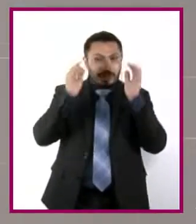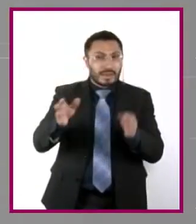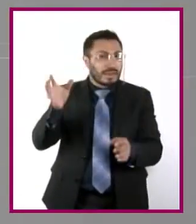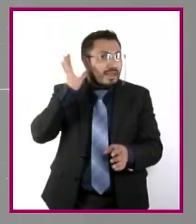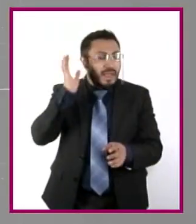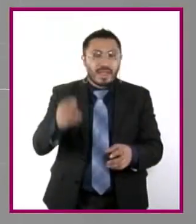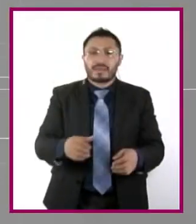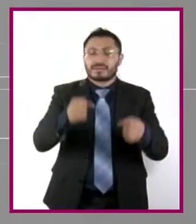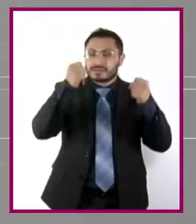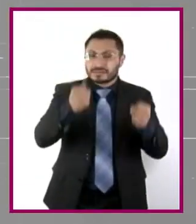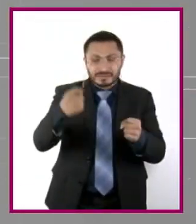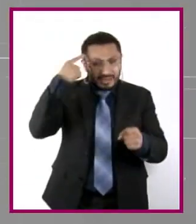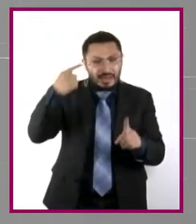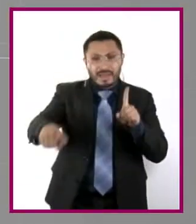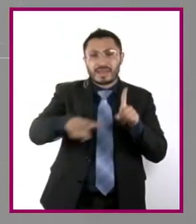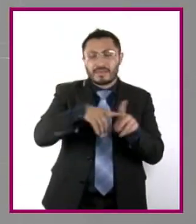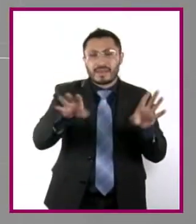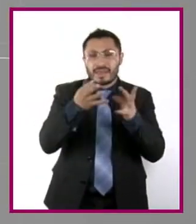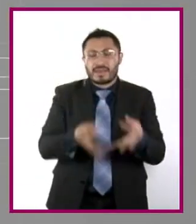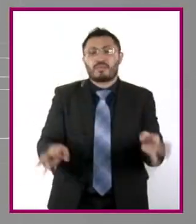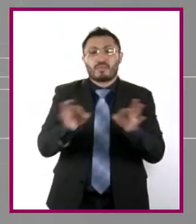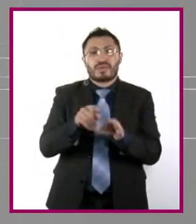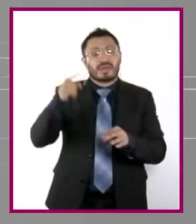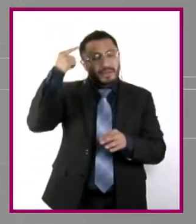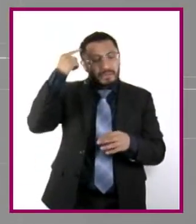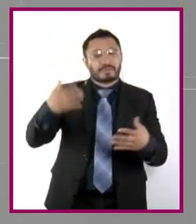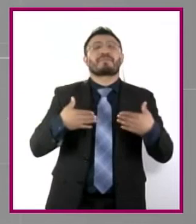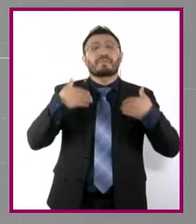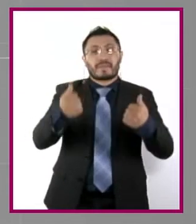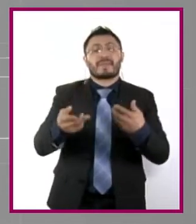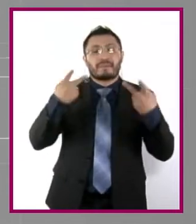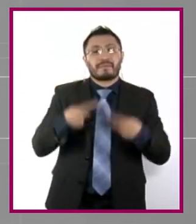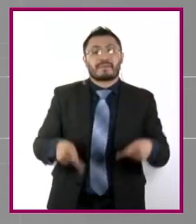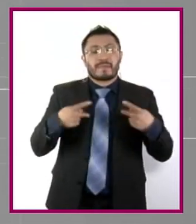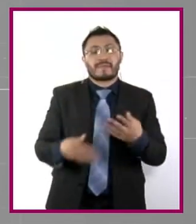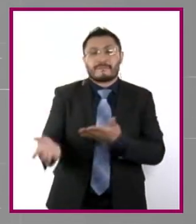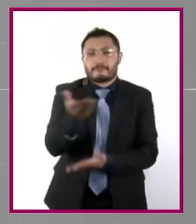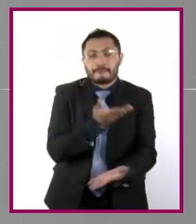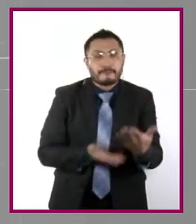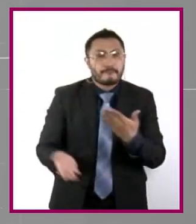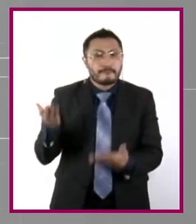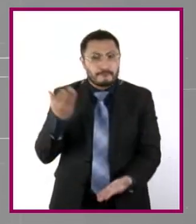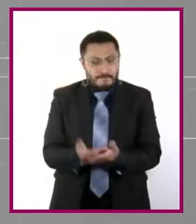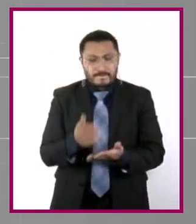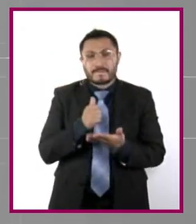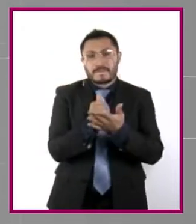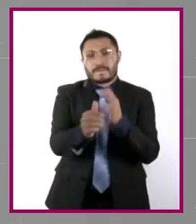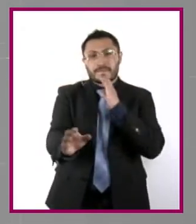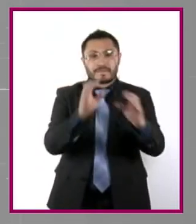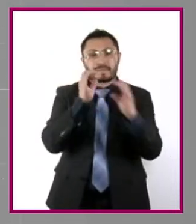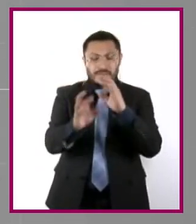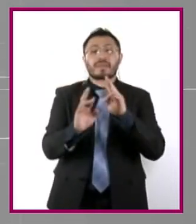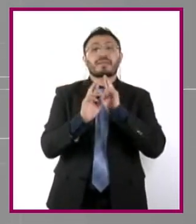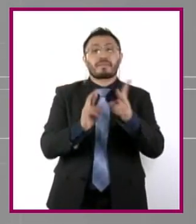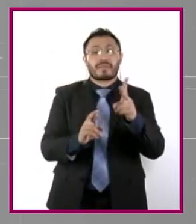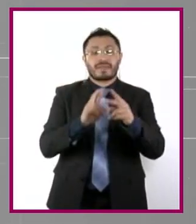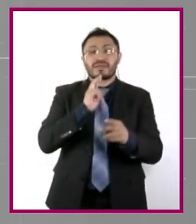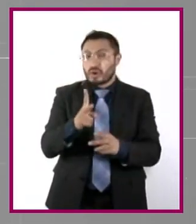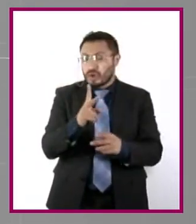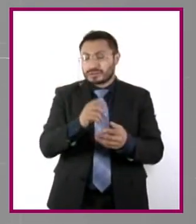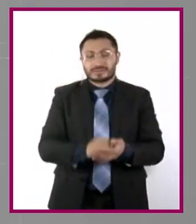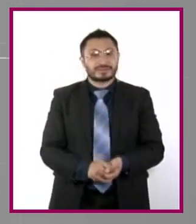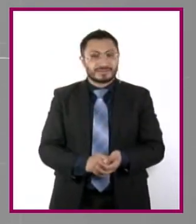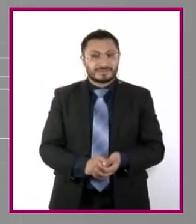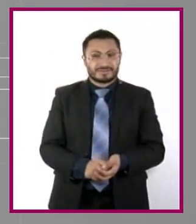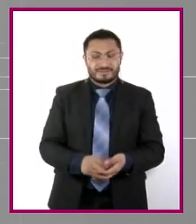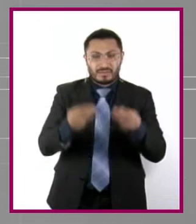componente importante en la comprensión de las personas con las que interactúas. Además, esto te permite comunicarte mejor con ellas. La mayoría de la gente